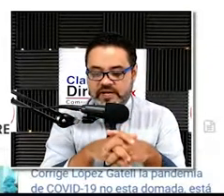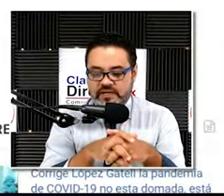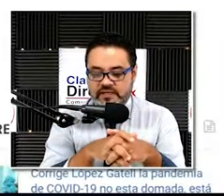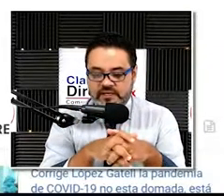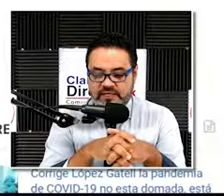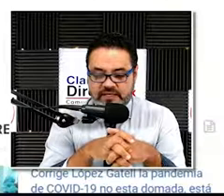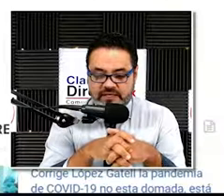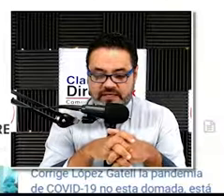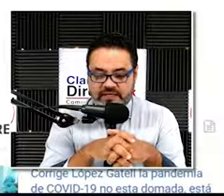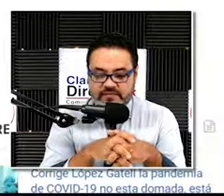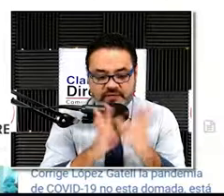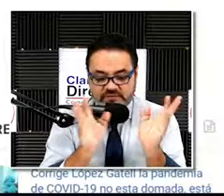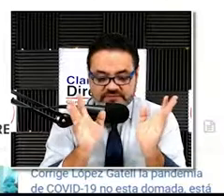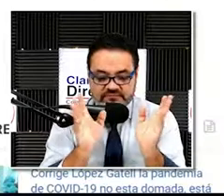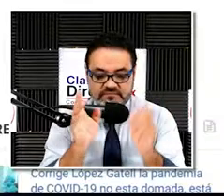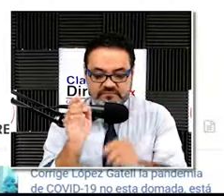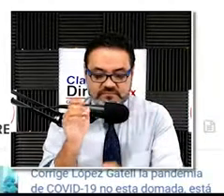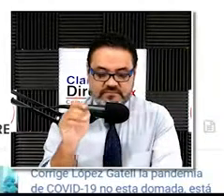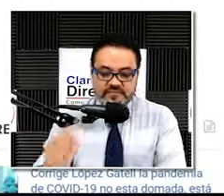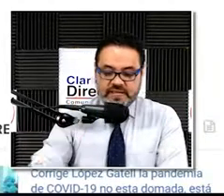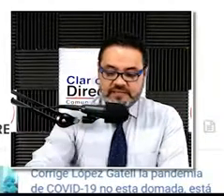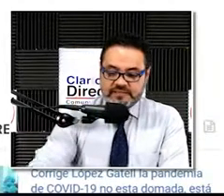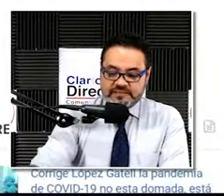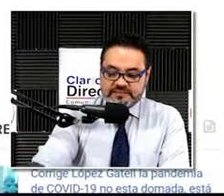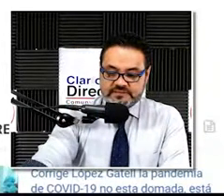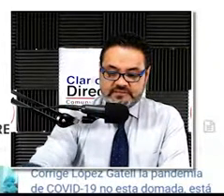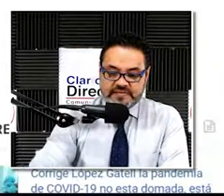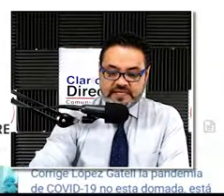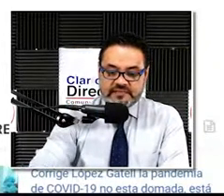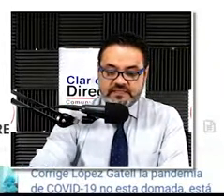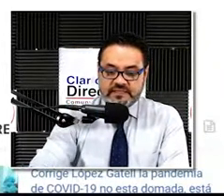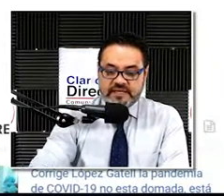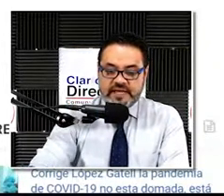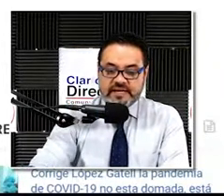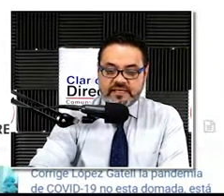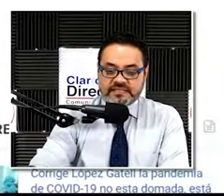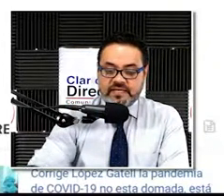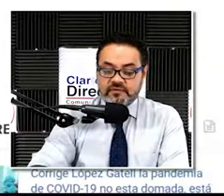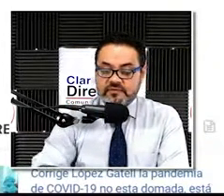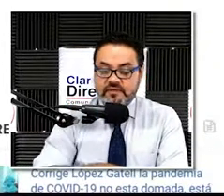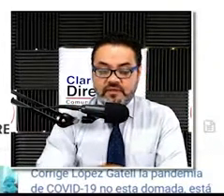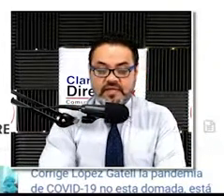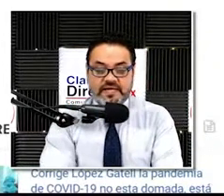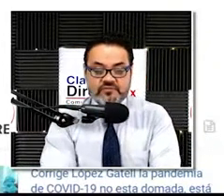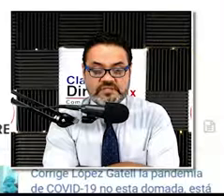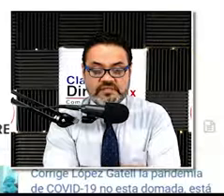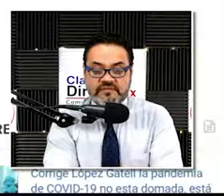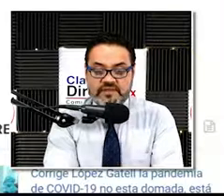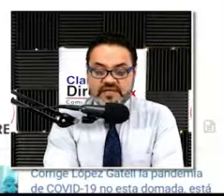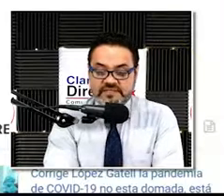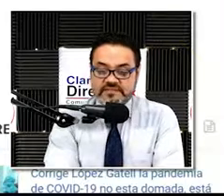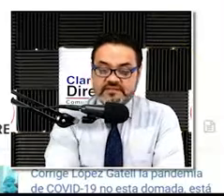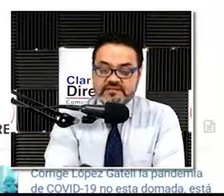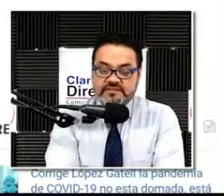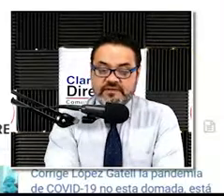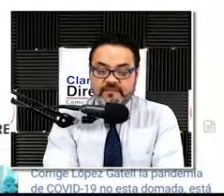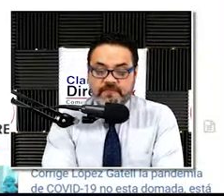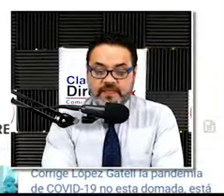voy a aglomerar. Bueno, pues nada, la gente ha regresado a sus